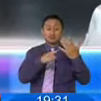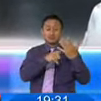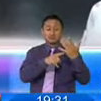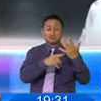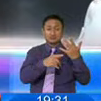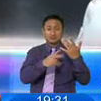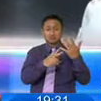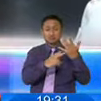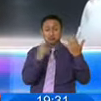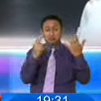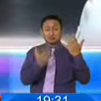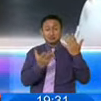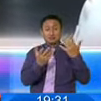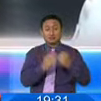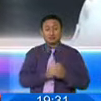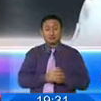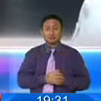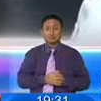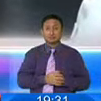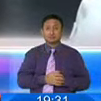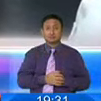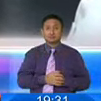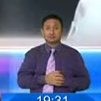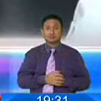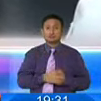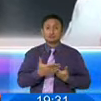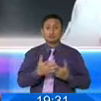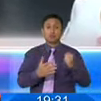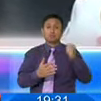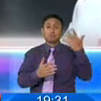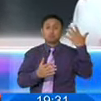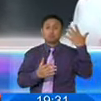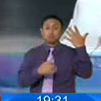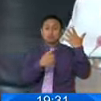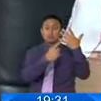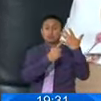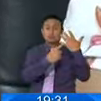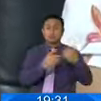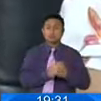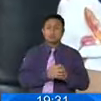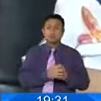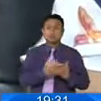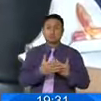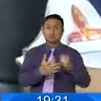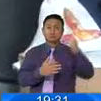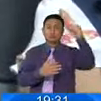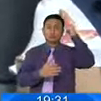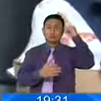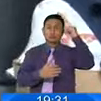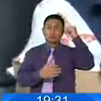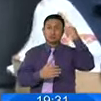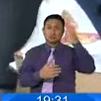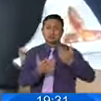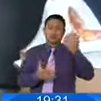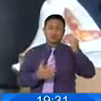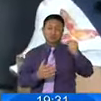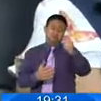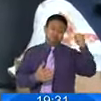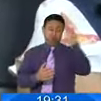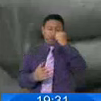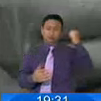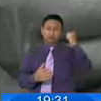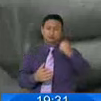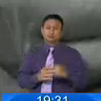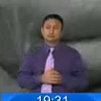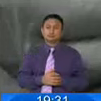dedo. Aquí esta mano, sí, de la mano izquierda. Sí. Todo el lado izquierdo, todo. Parece que forzajeó fue con el arma, sí.